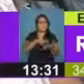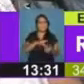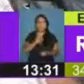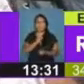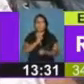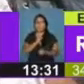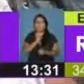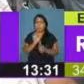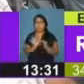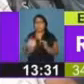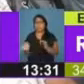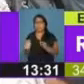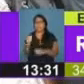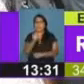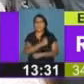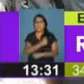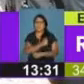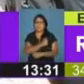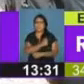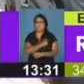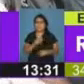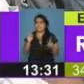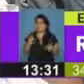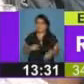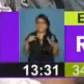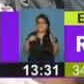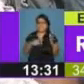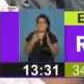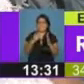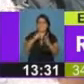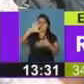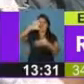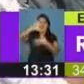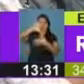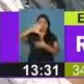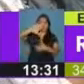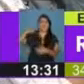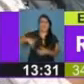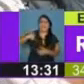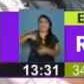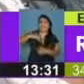Tucumán, parte de Catamarca, o sea, viene del centro del país moviéndose